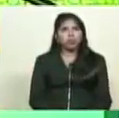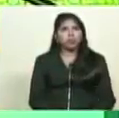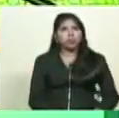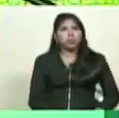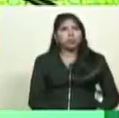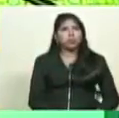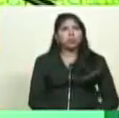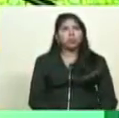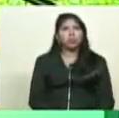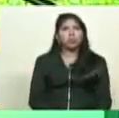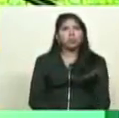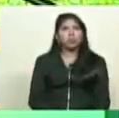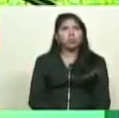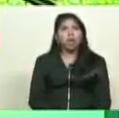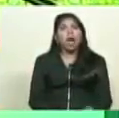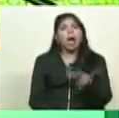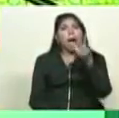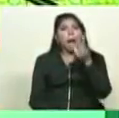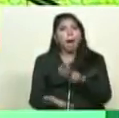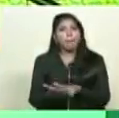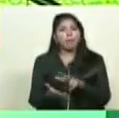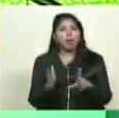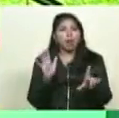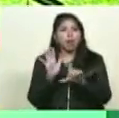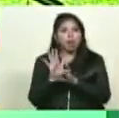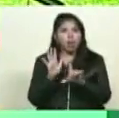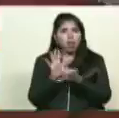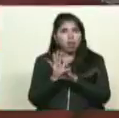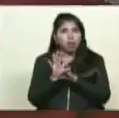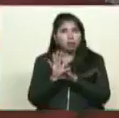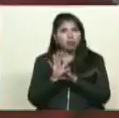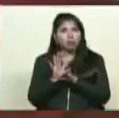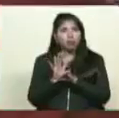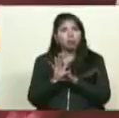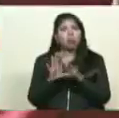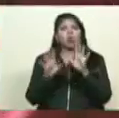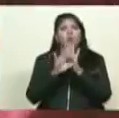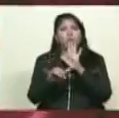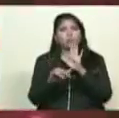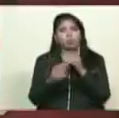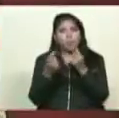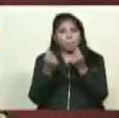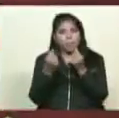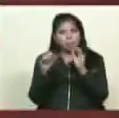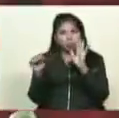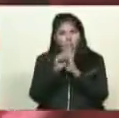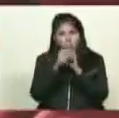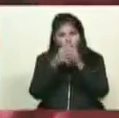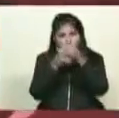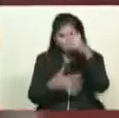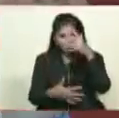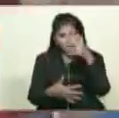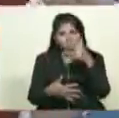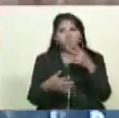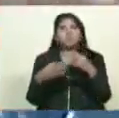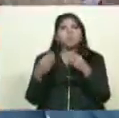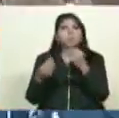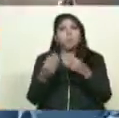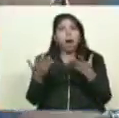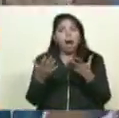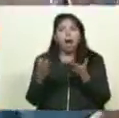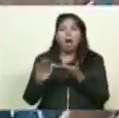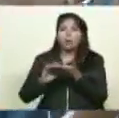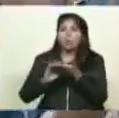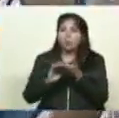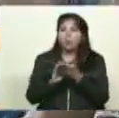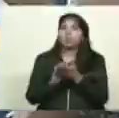aprobando la ley constitucional de precios acordados para ir a una ofensiva de